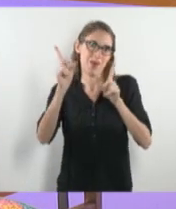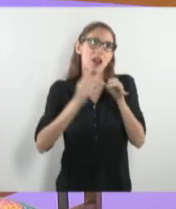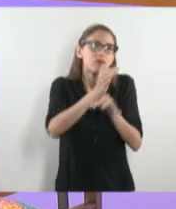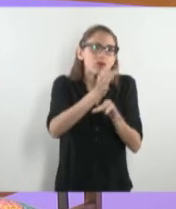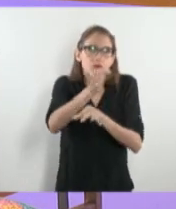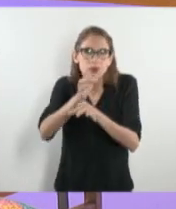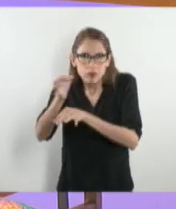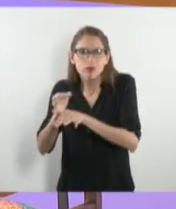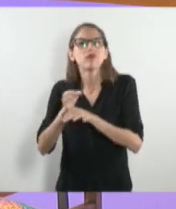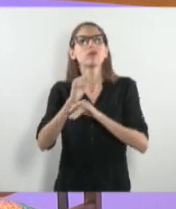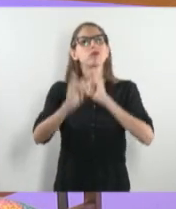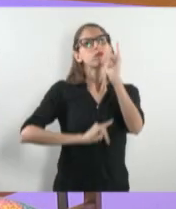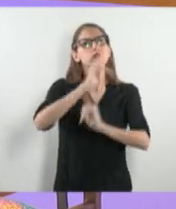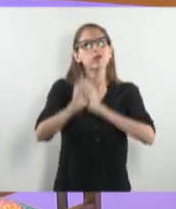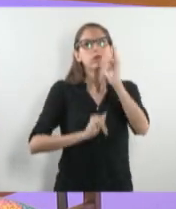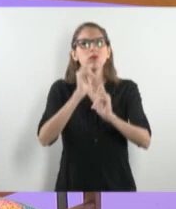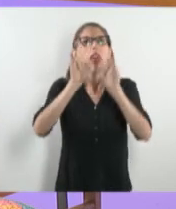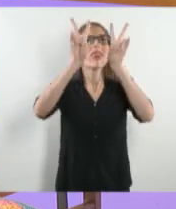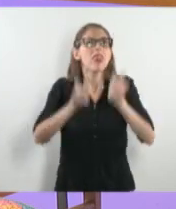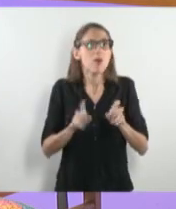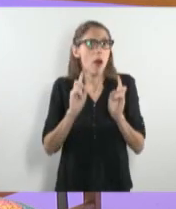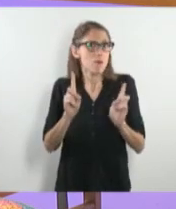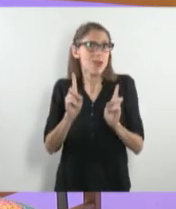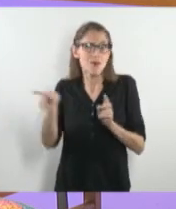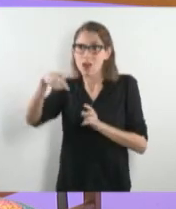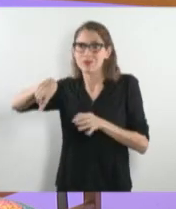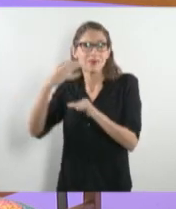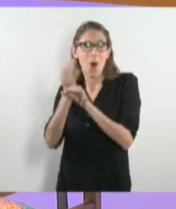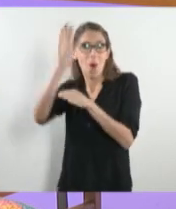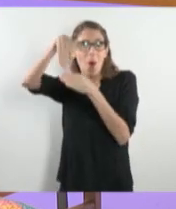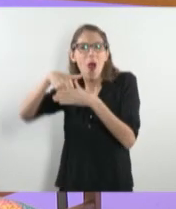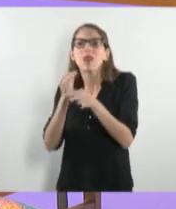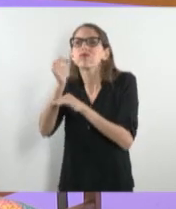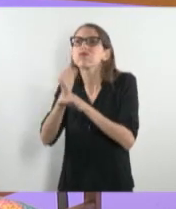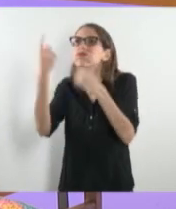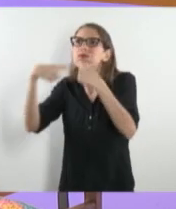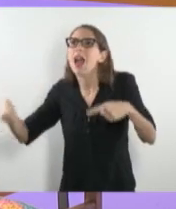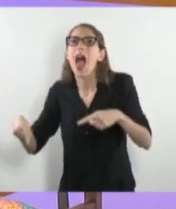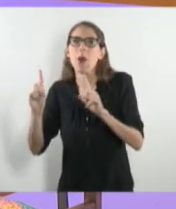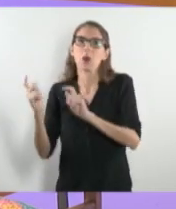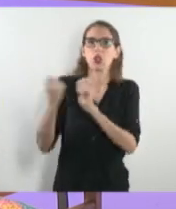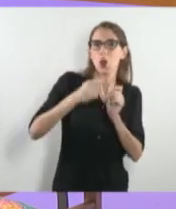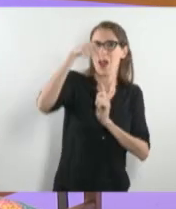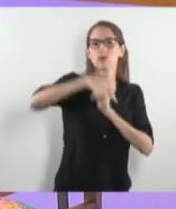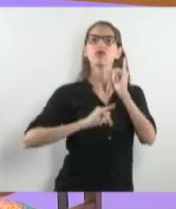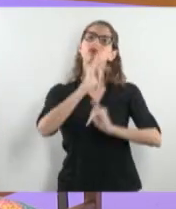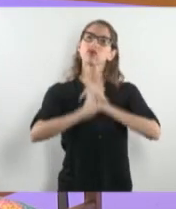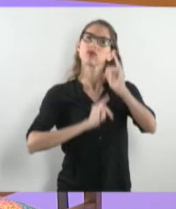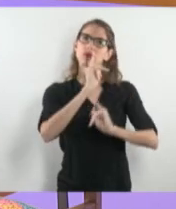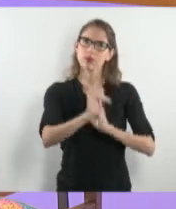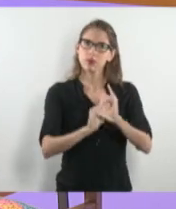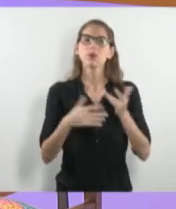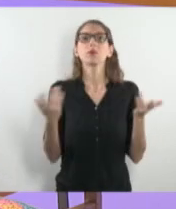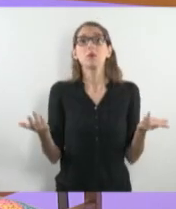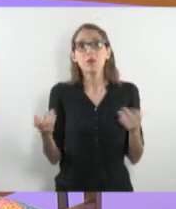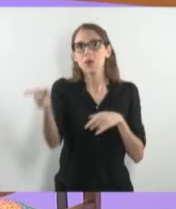aquí a presentarnos los temas que trabajan usualmente en su cotidiano. Y ustedes ahí que tienen